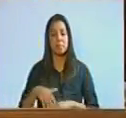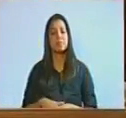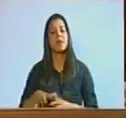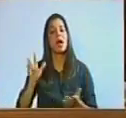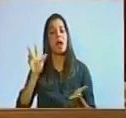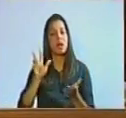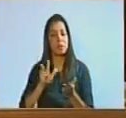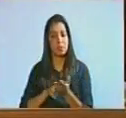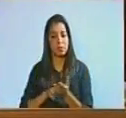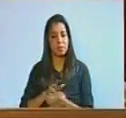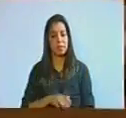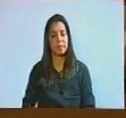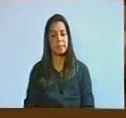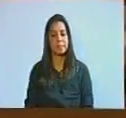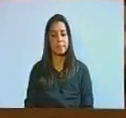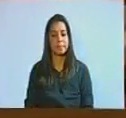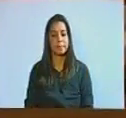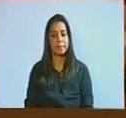Aprobado.